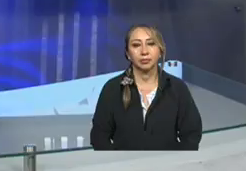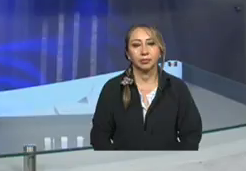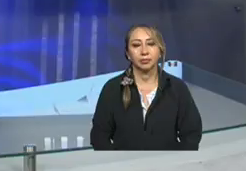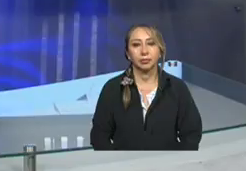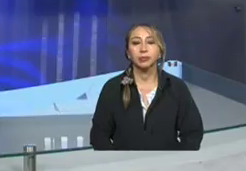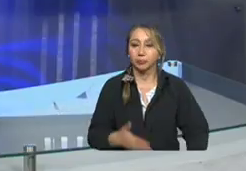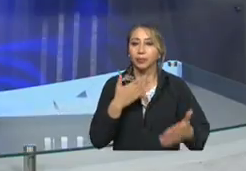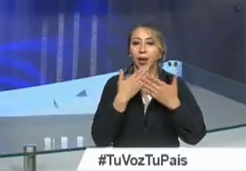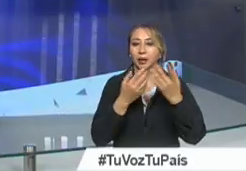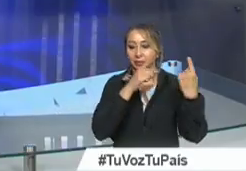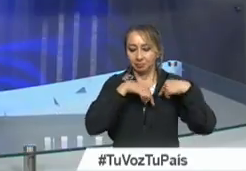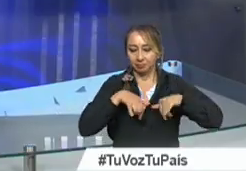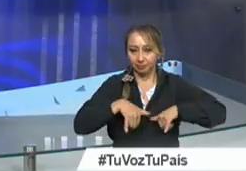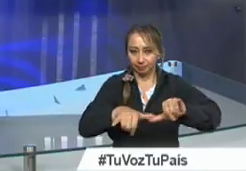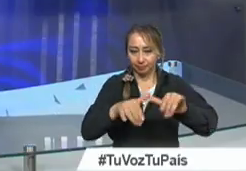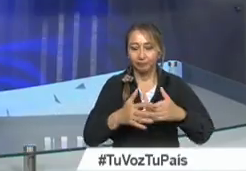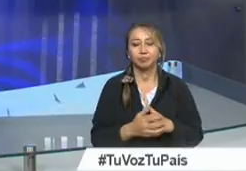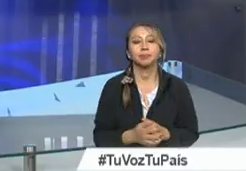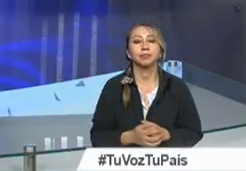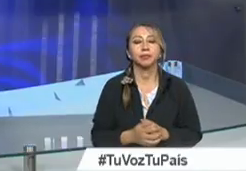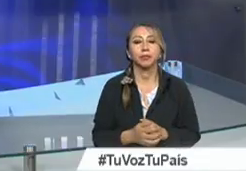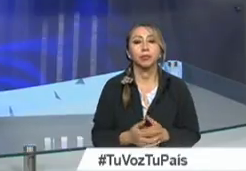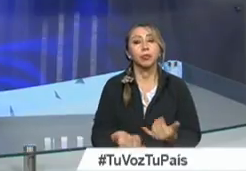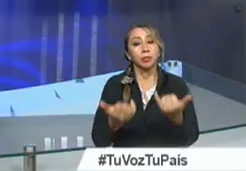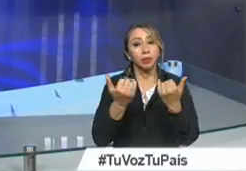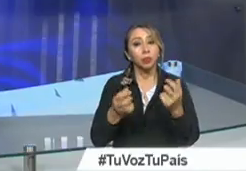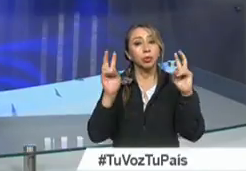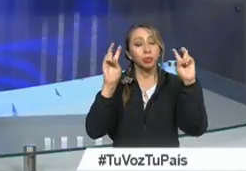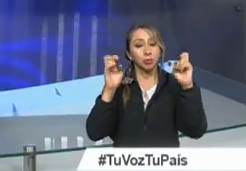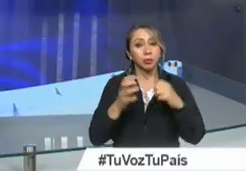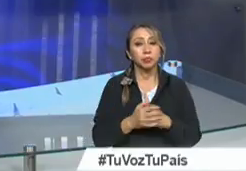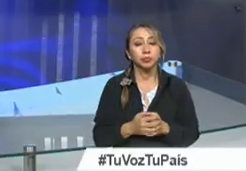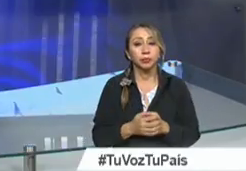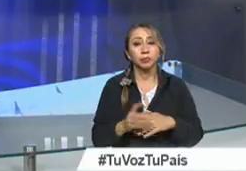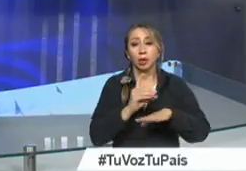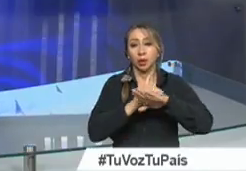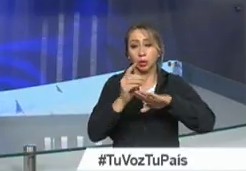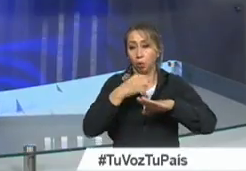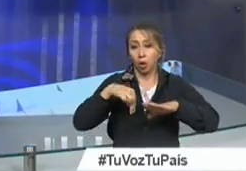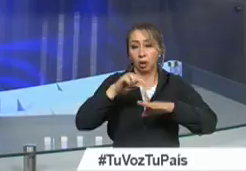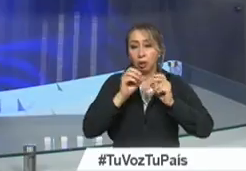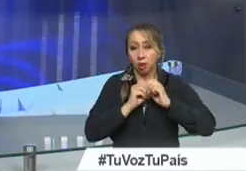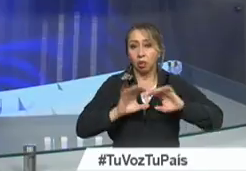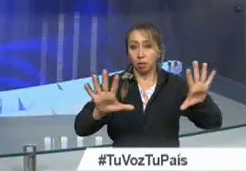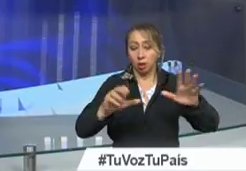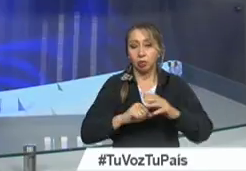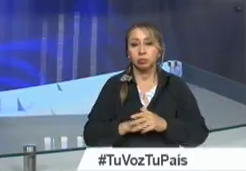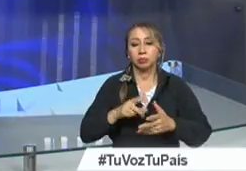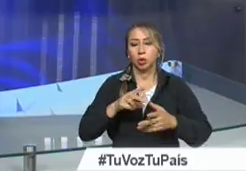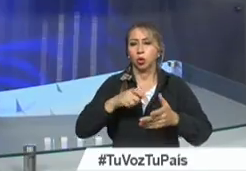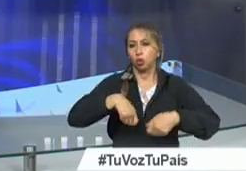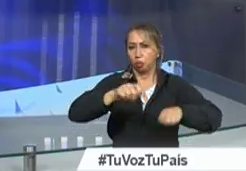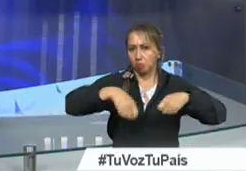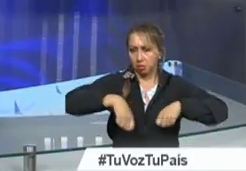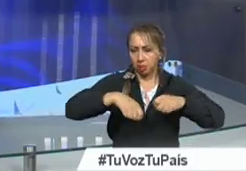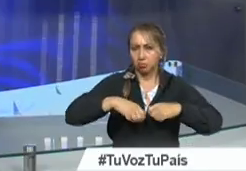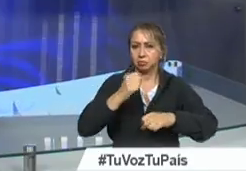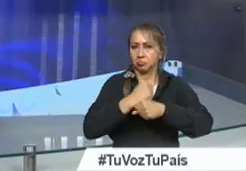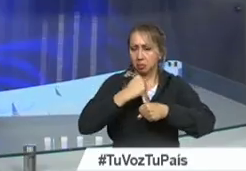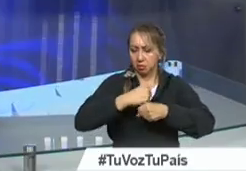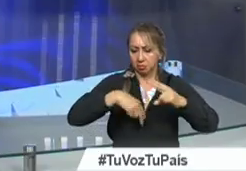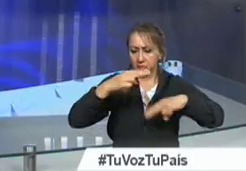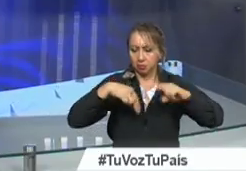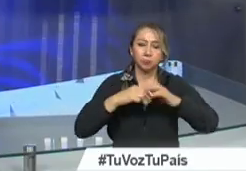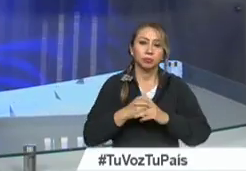gracias por continuar en nuestra sintonía ahora les contamos que la directora general del servicio de contratación de obras fabiola arévalo